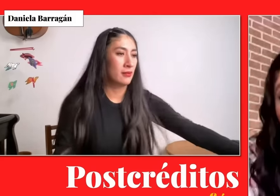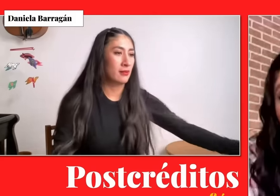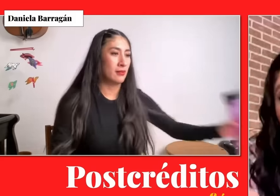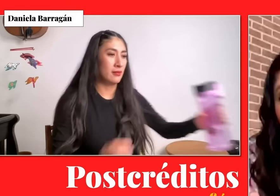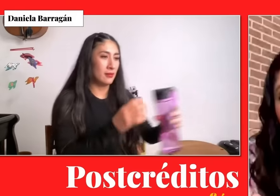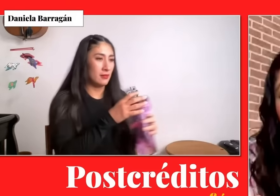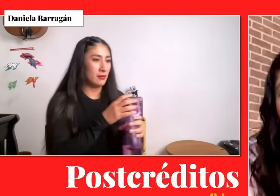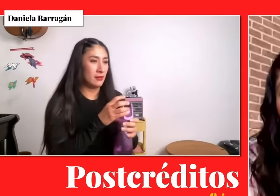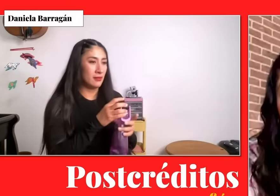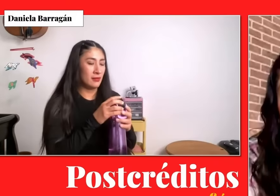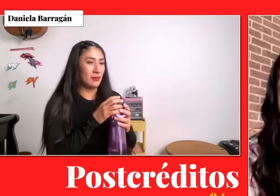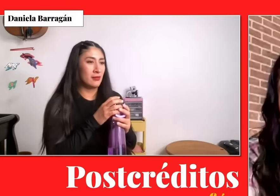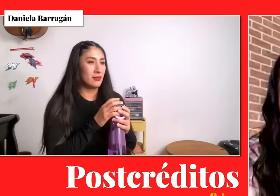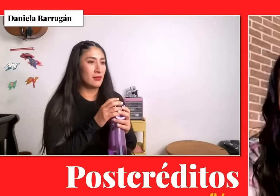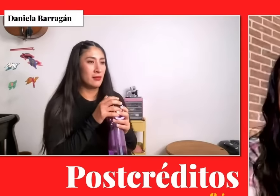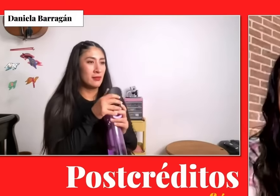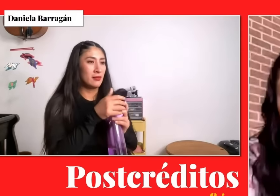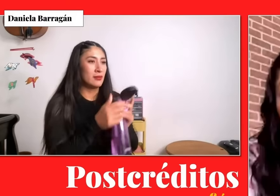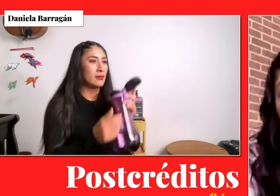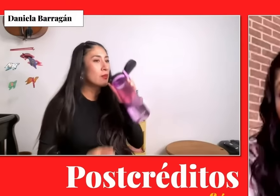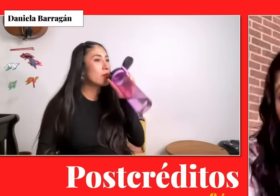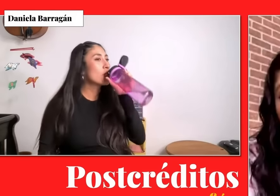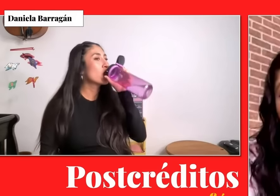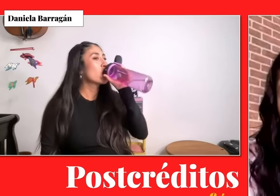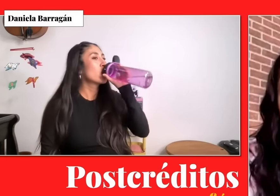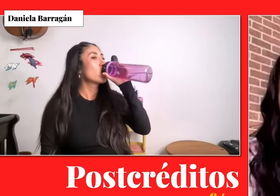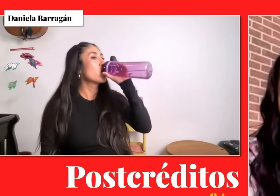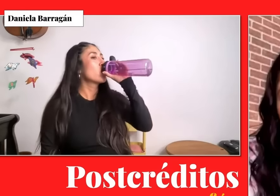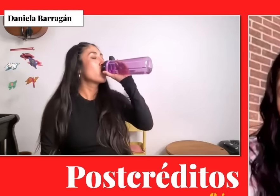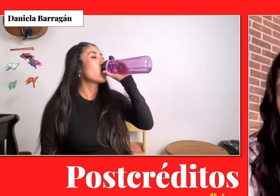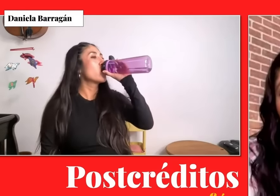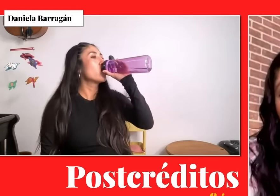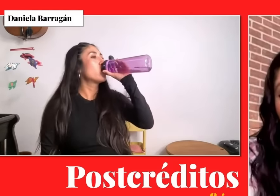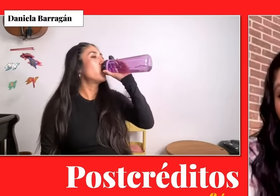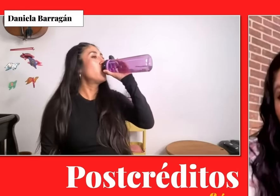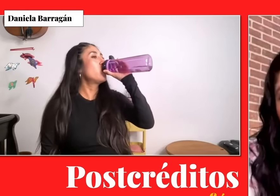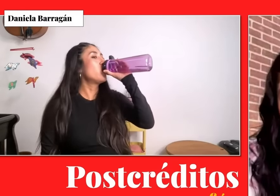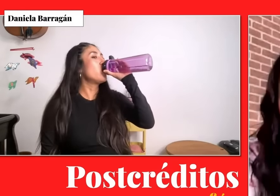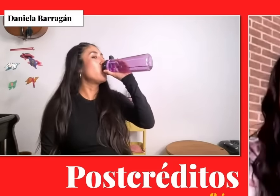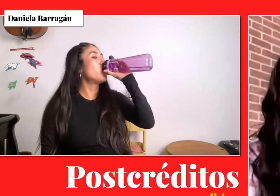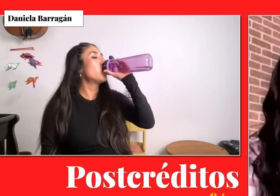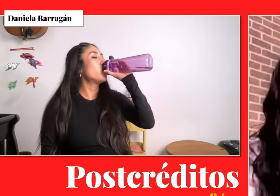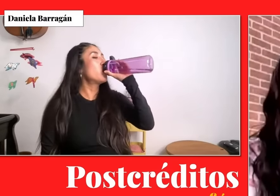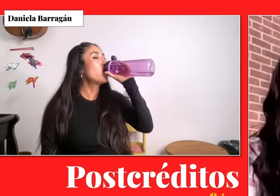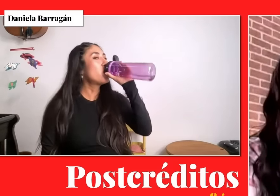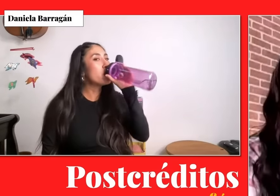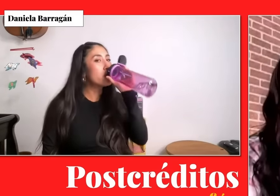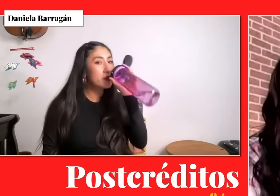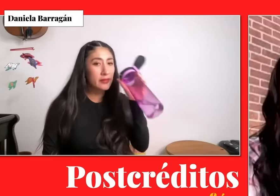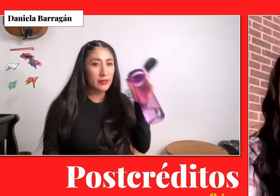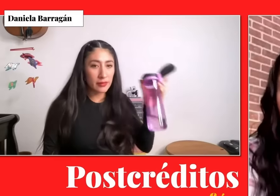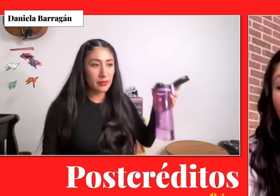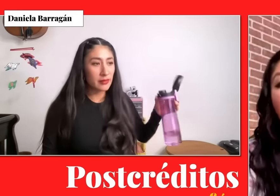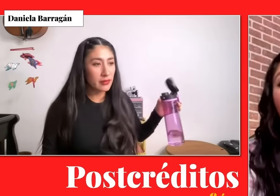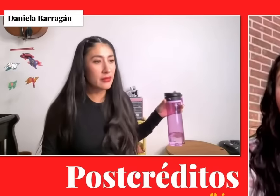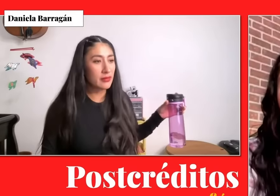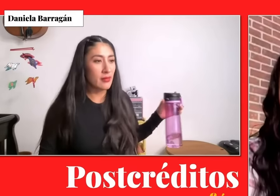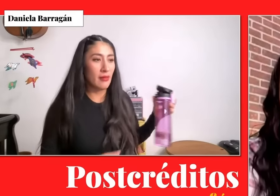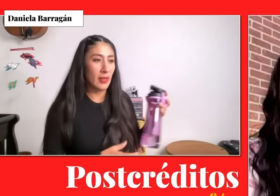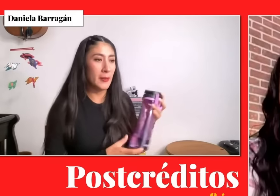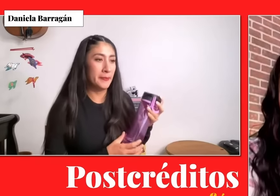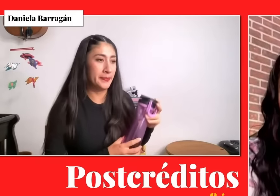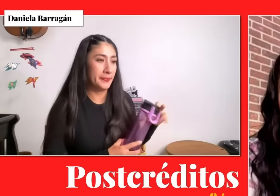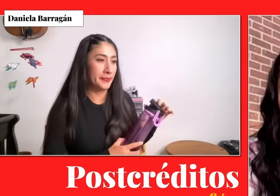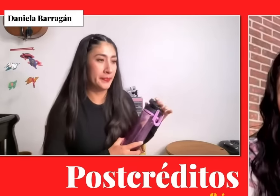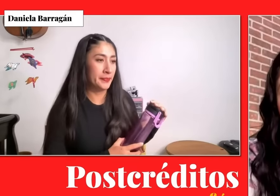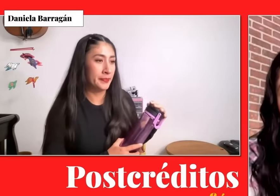medular de todo este cambio de todo lo que se está proponiendo pero pues ya se queda más despejado este panorama